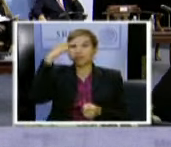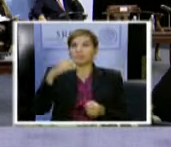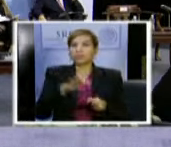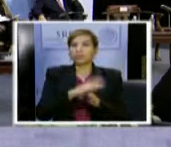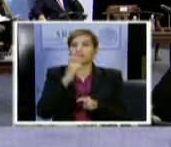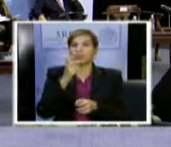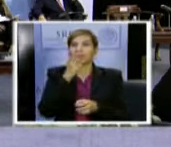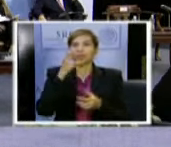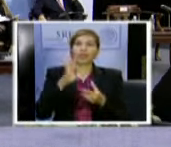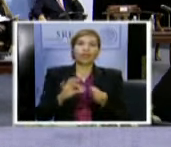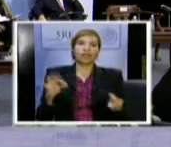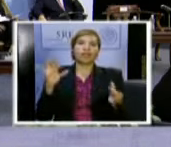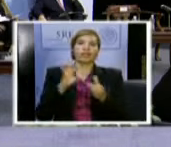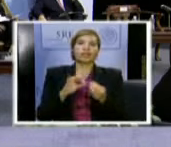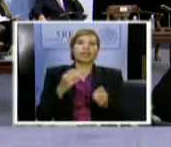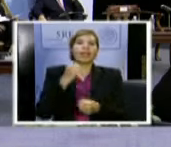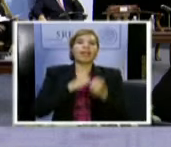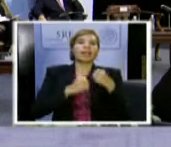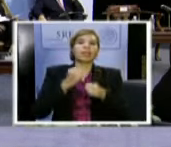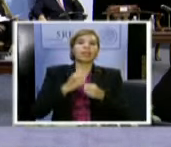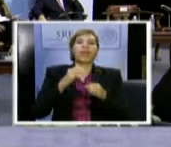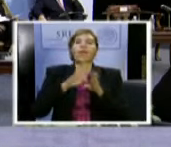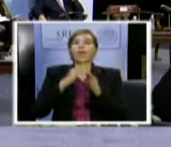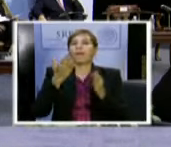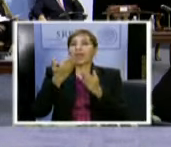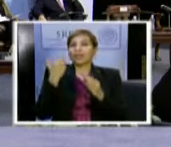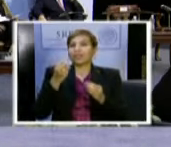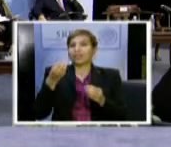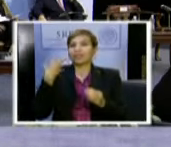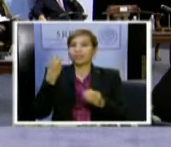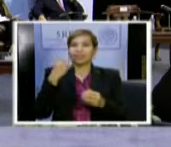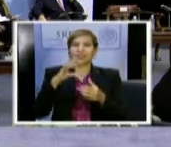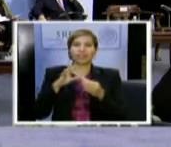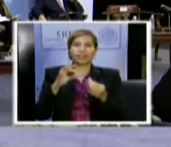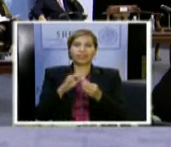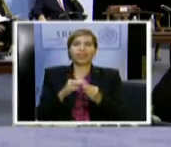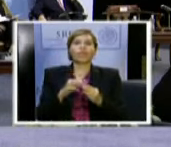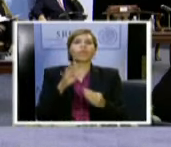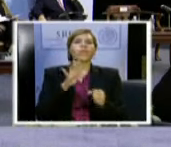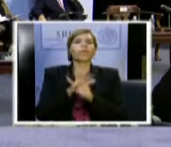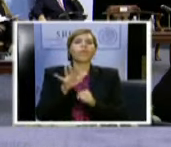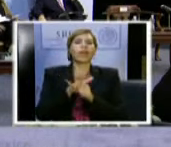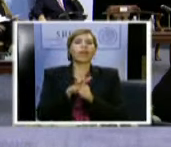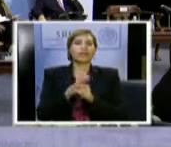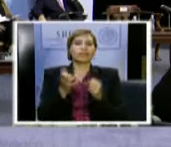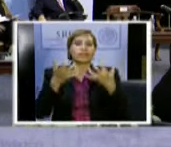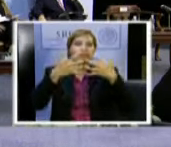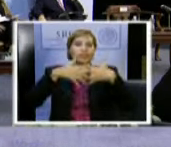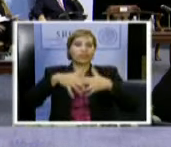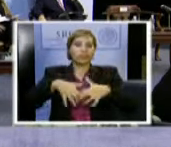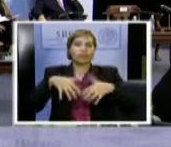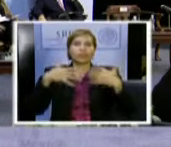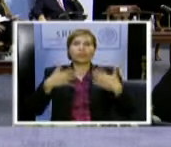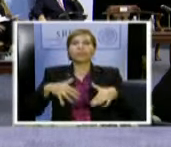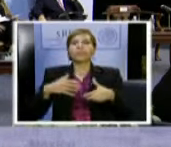eso cuando se hablaba en los paneles anteriores, en el panel anterior, de cuál es la función, cuál es